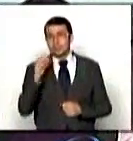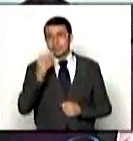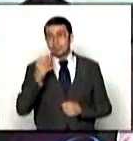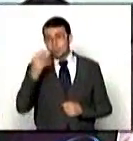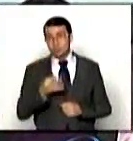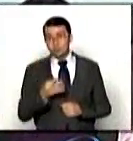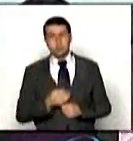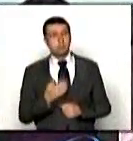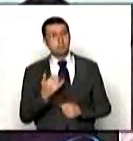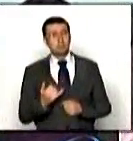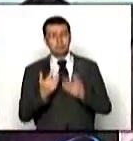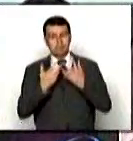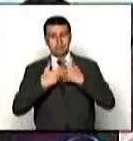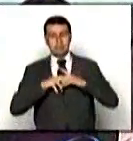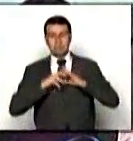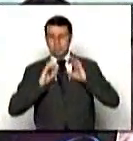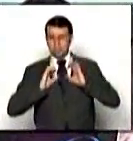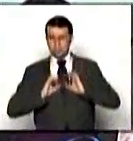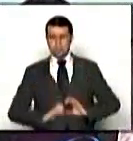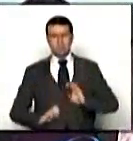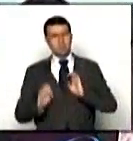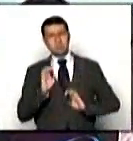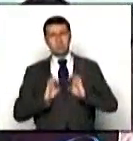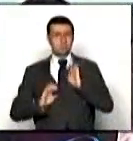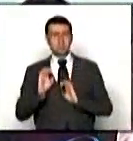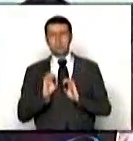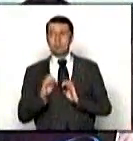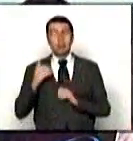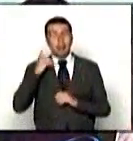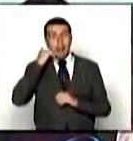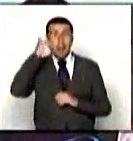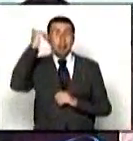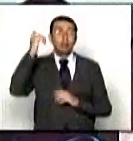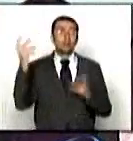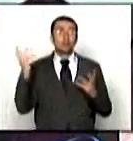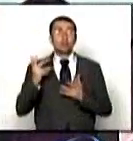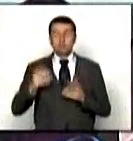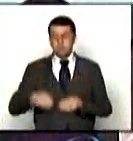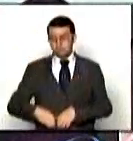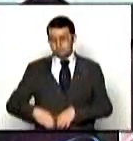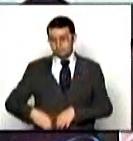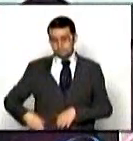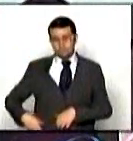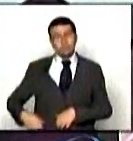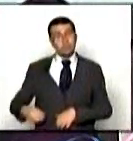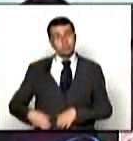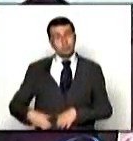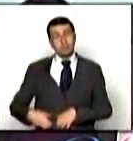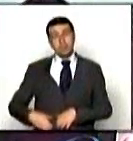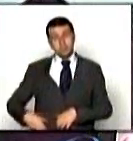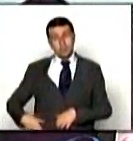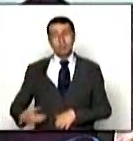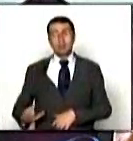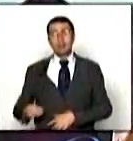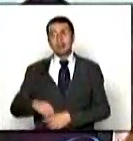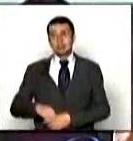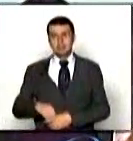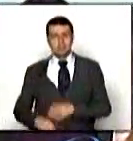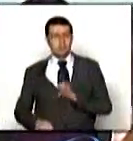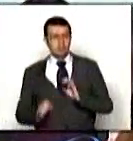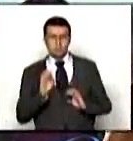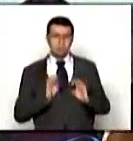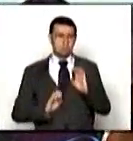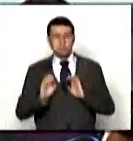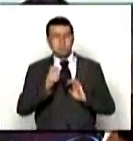El 70% del sistema inmunológico de un niño está en el, o de un adulto, está en el colon. Allí está nuestro sistema inmunológico con mayor